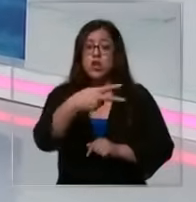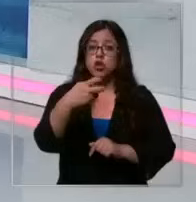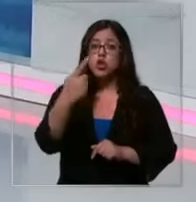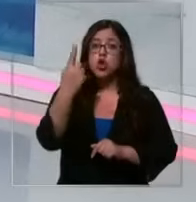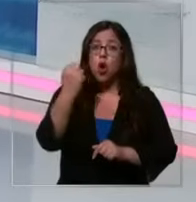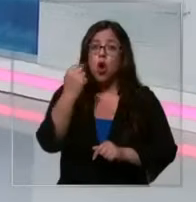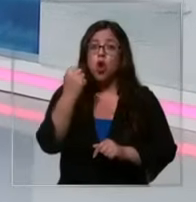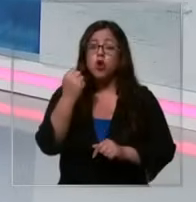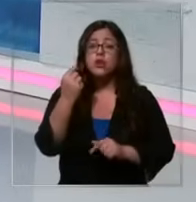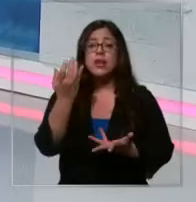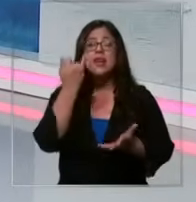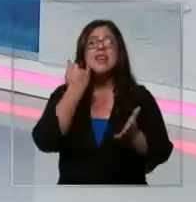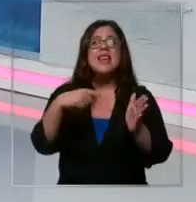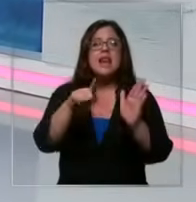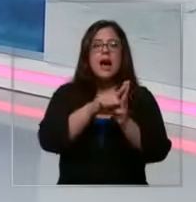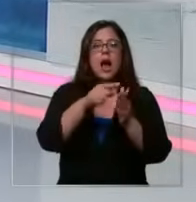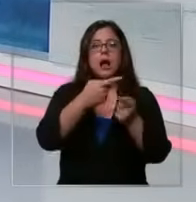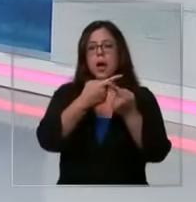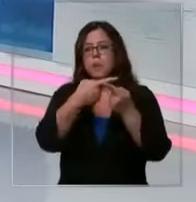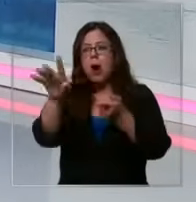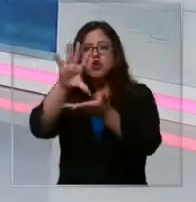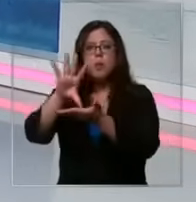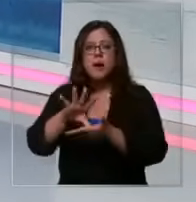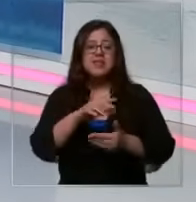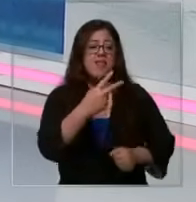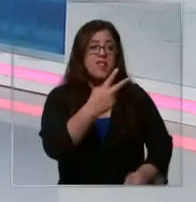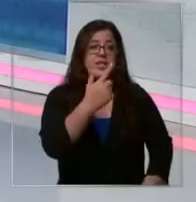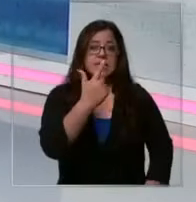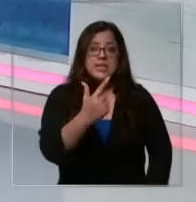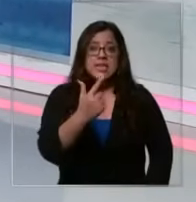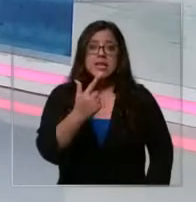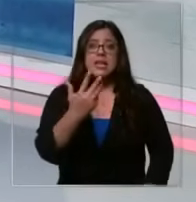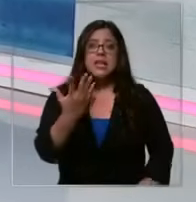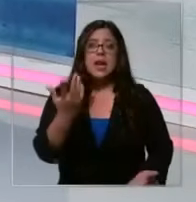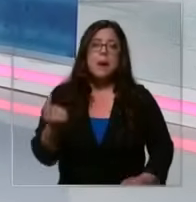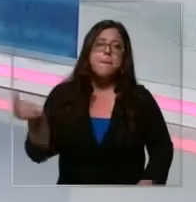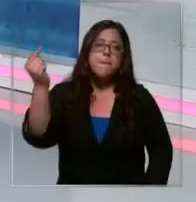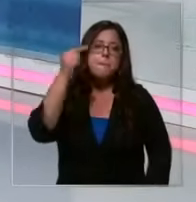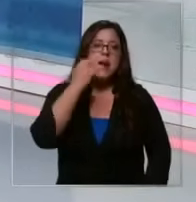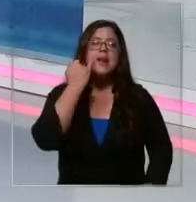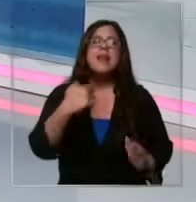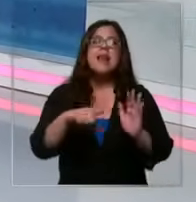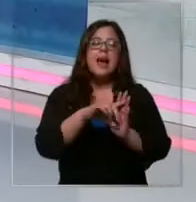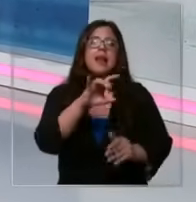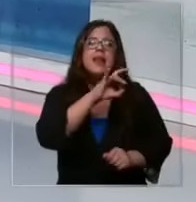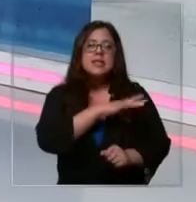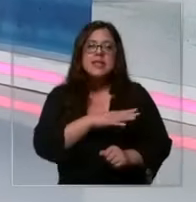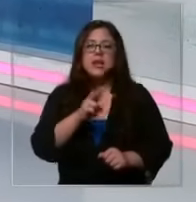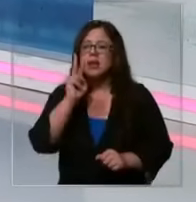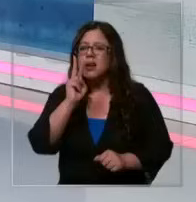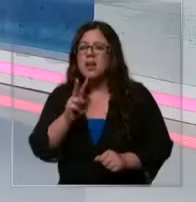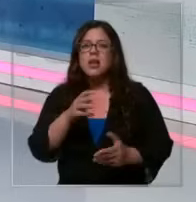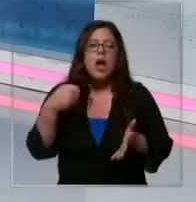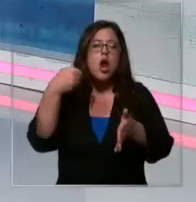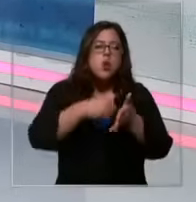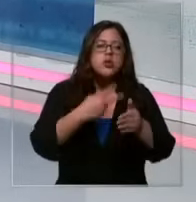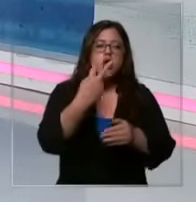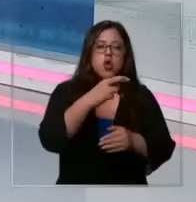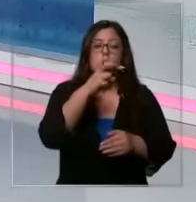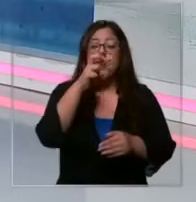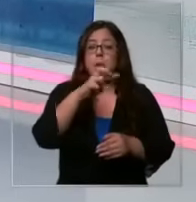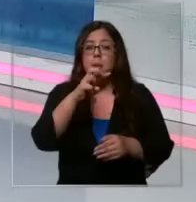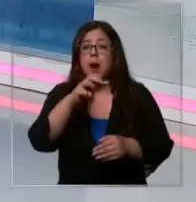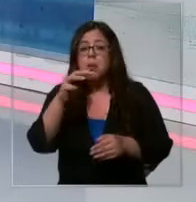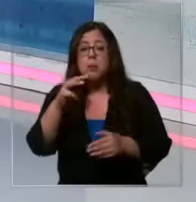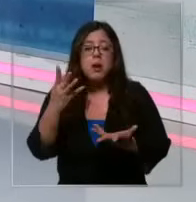211 salieron ilegalmente al extranjero y 27 ingresaron irregularmente a Chile. Conoceremos la lucha de dos padres que buscan